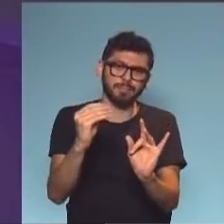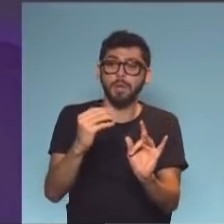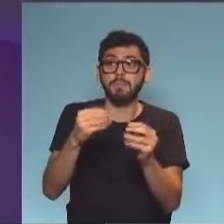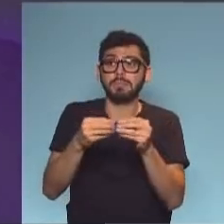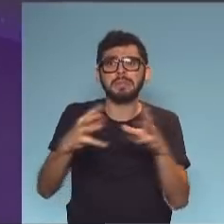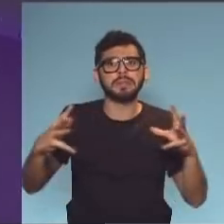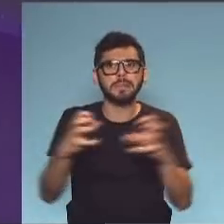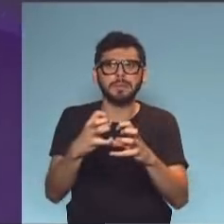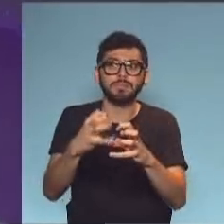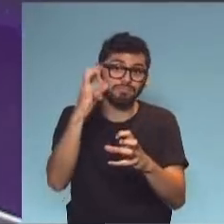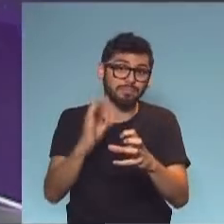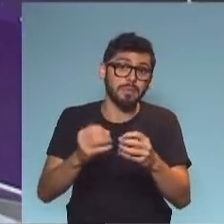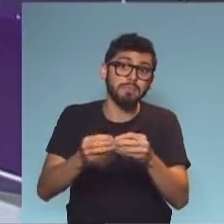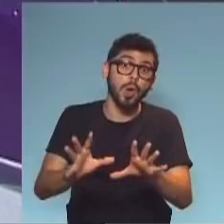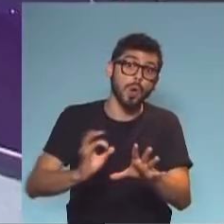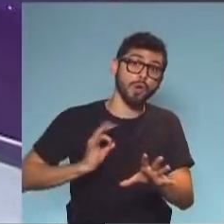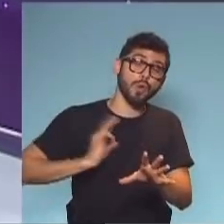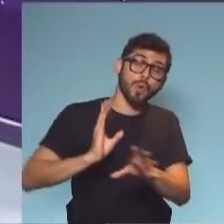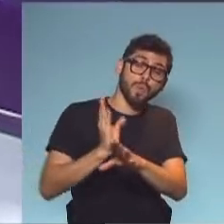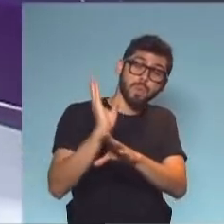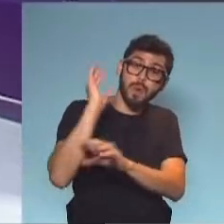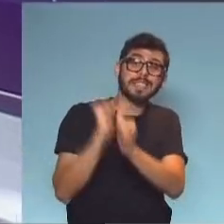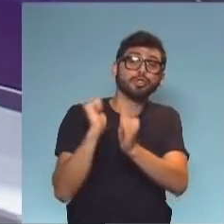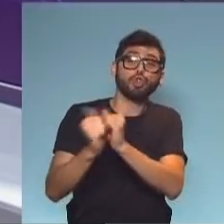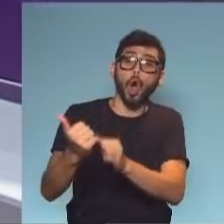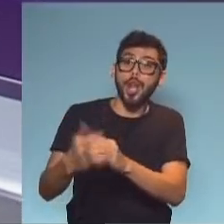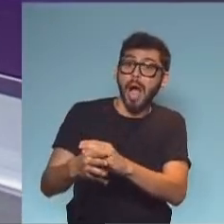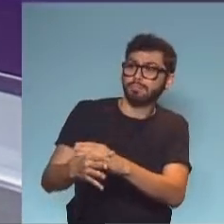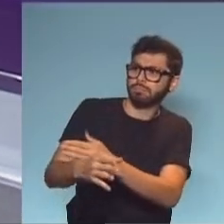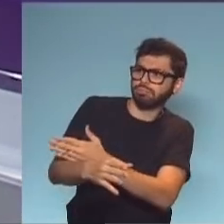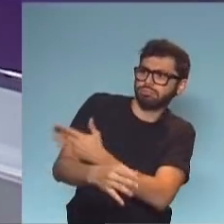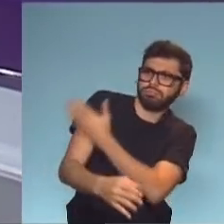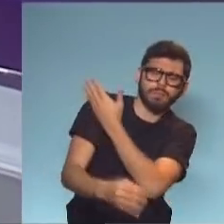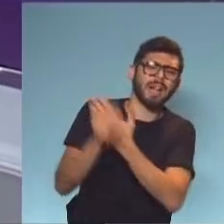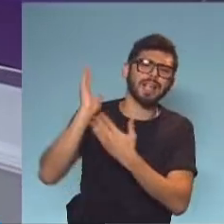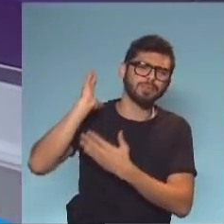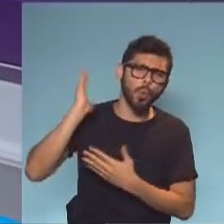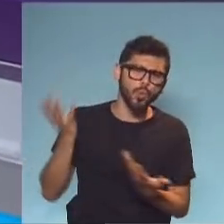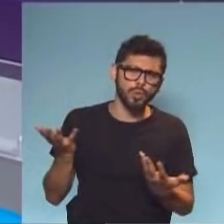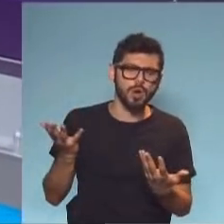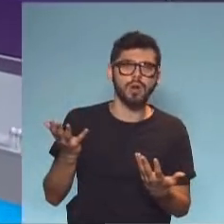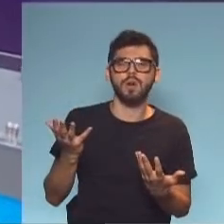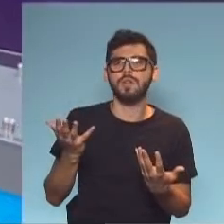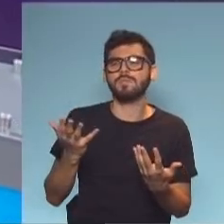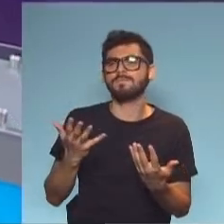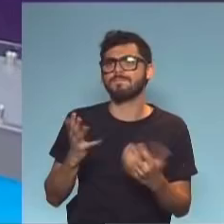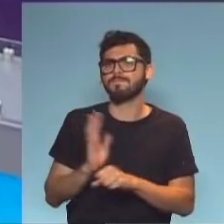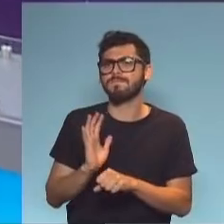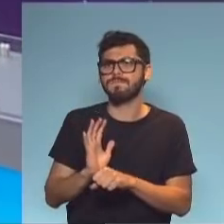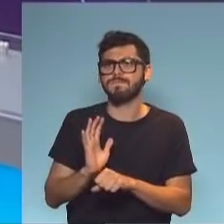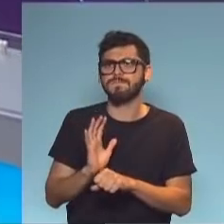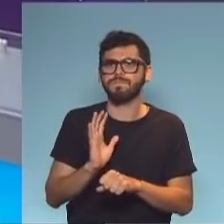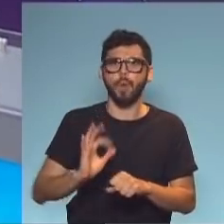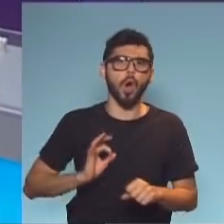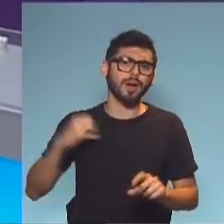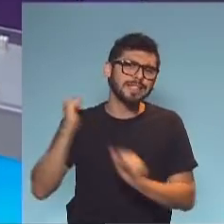remontarnos muchísimo atrás en la historia, porque es una historia, por supuesto, que tiene un largo recorrido, es algo que, digamos, es una disputa